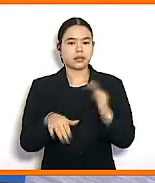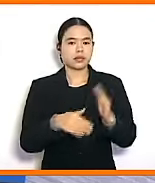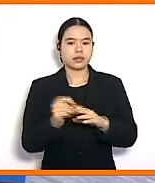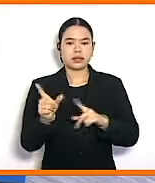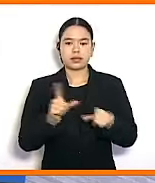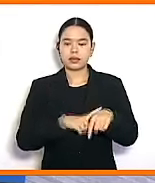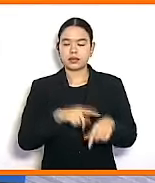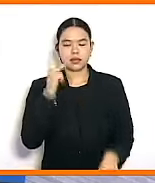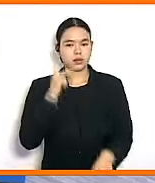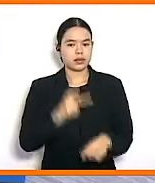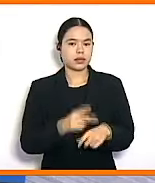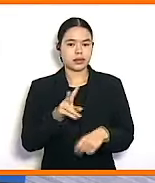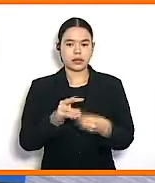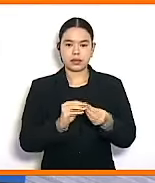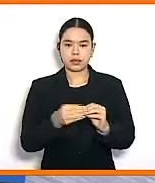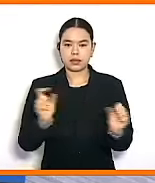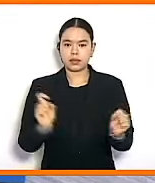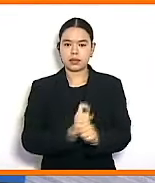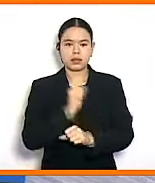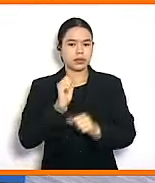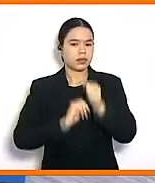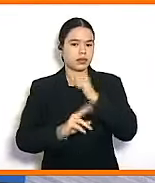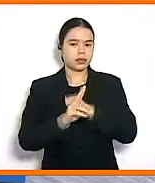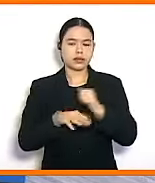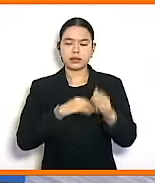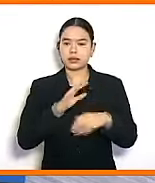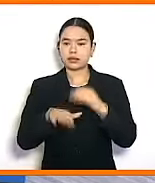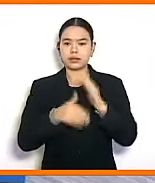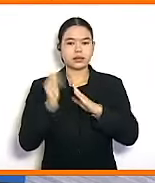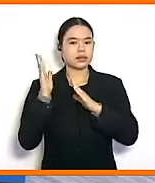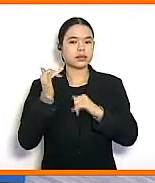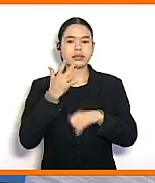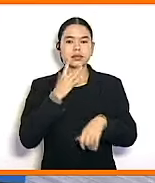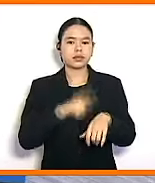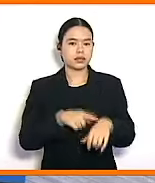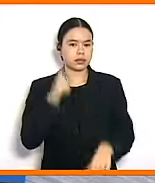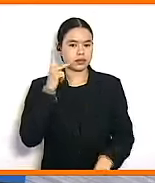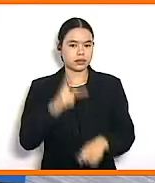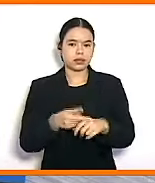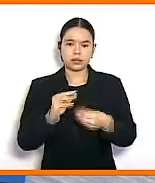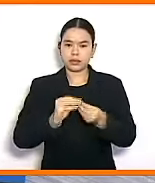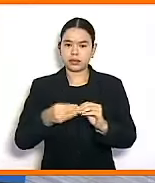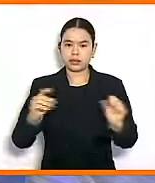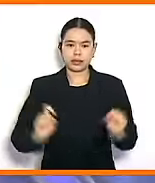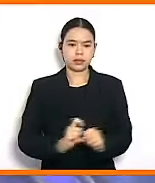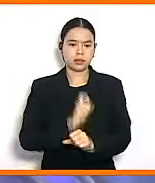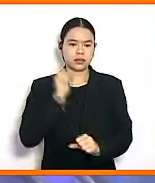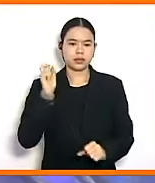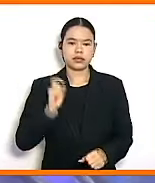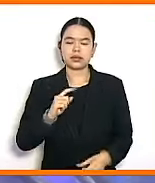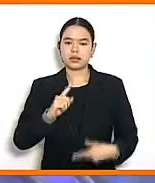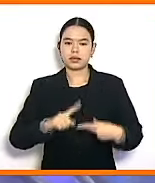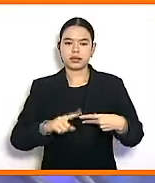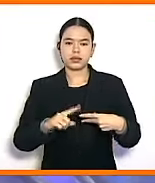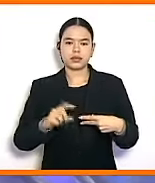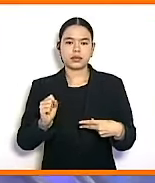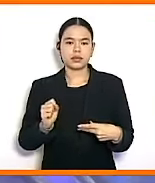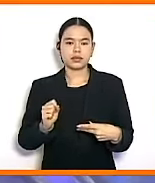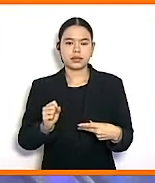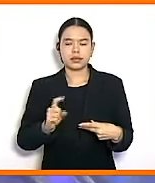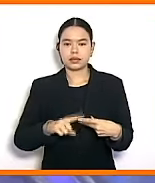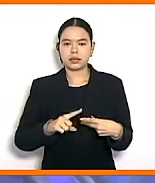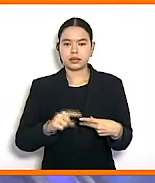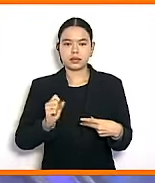dos números afortunados en premiados. Te deseo suerte, porque el primer número ganador con su primer dígito seleccionado es,